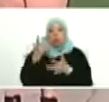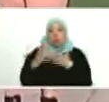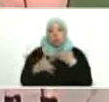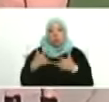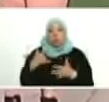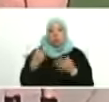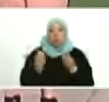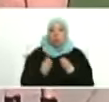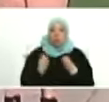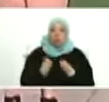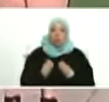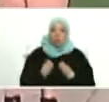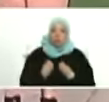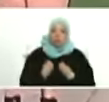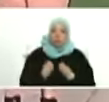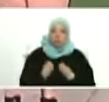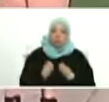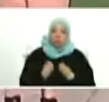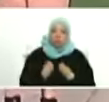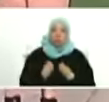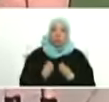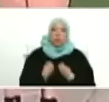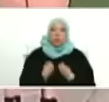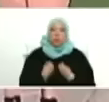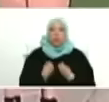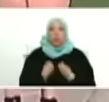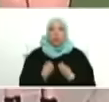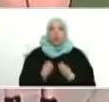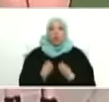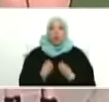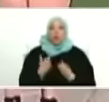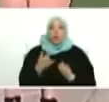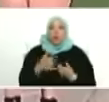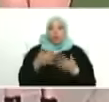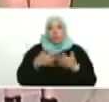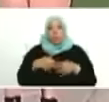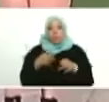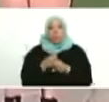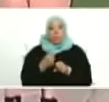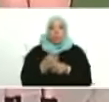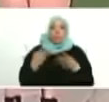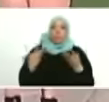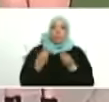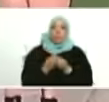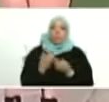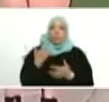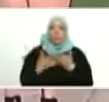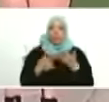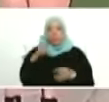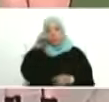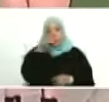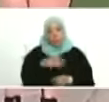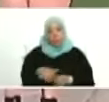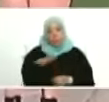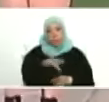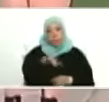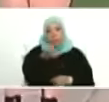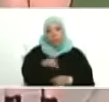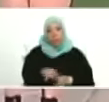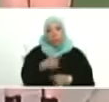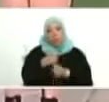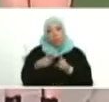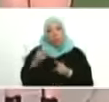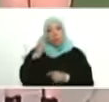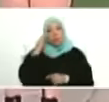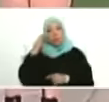de vida? Y desde allá hasta aquí, también empinados en conjunto en esta plaza, viendo también el otro